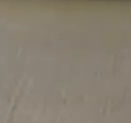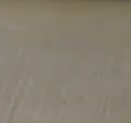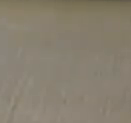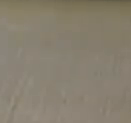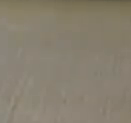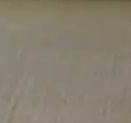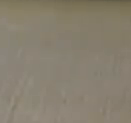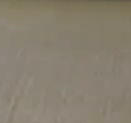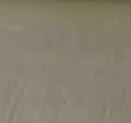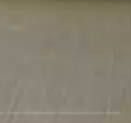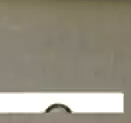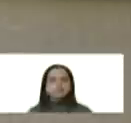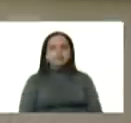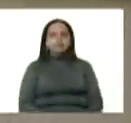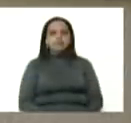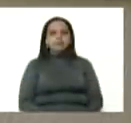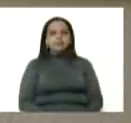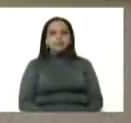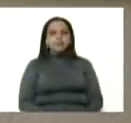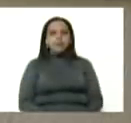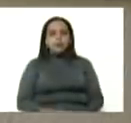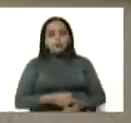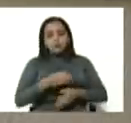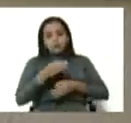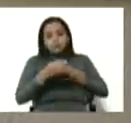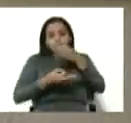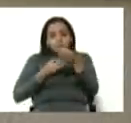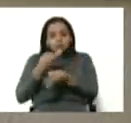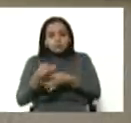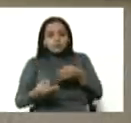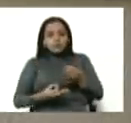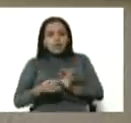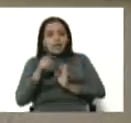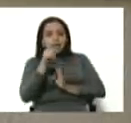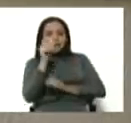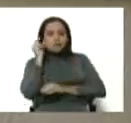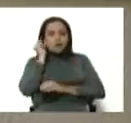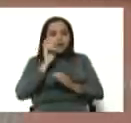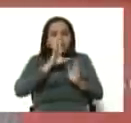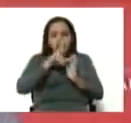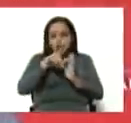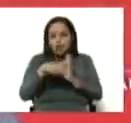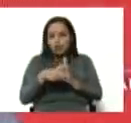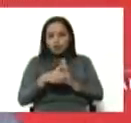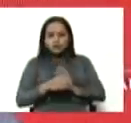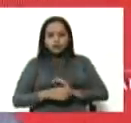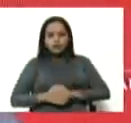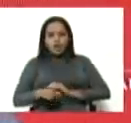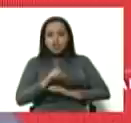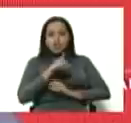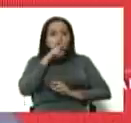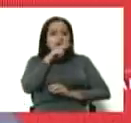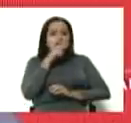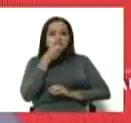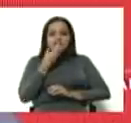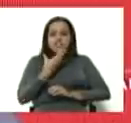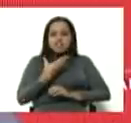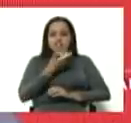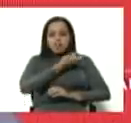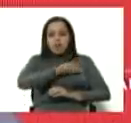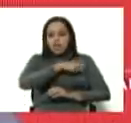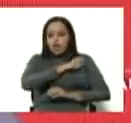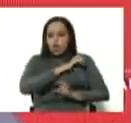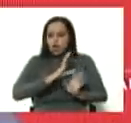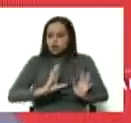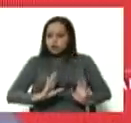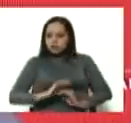Un detalle, ¿no? Además de que esta pilla No habla español, canciller,